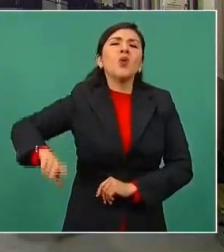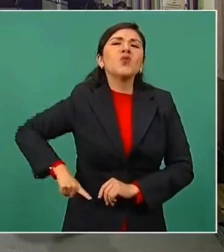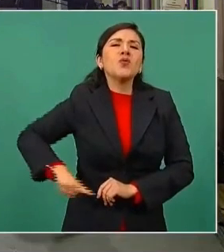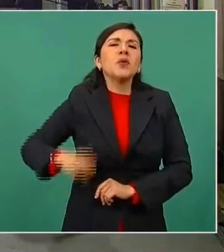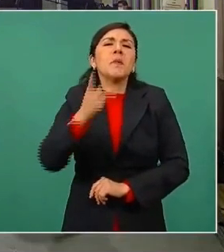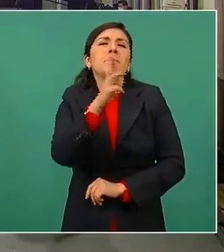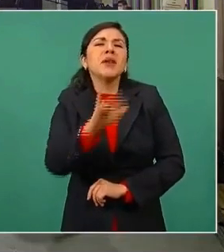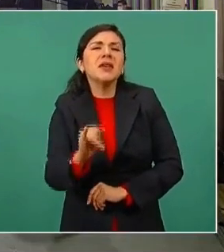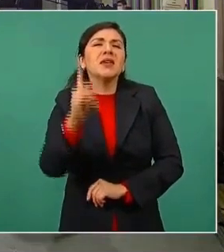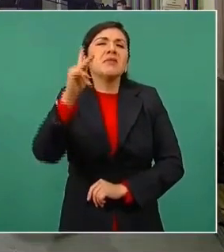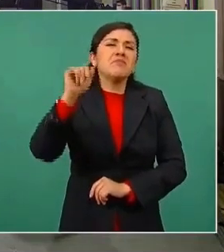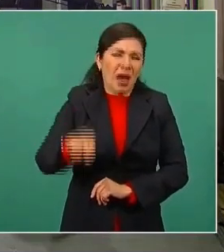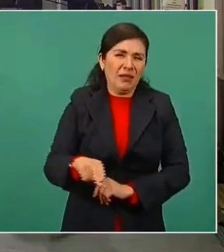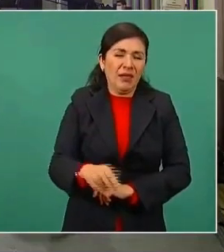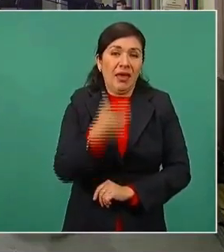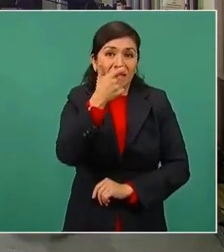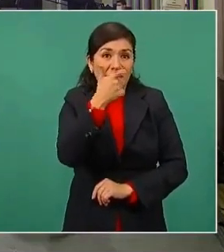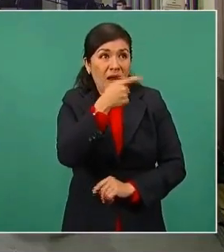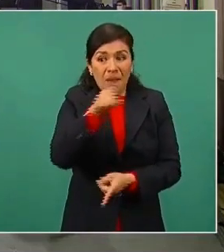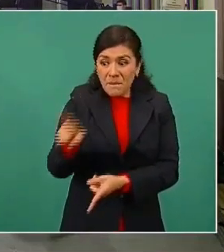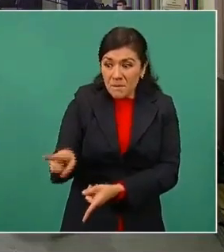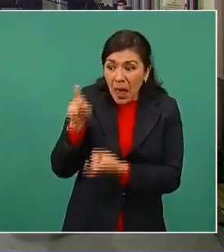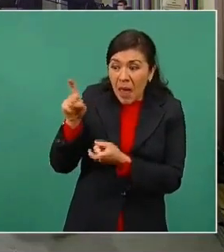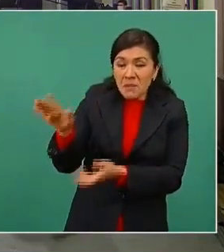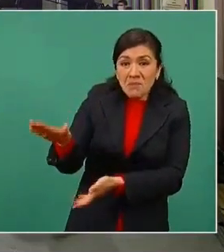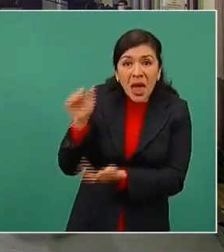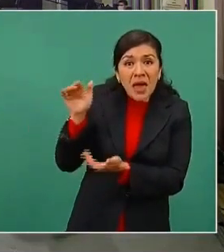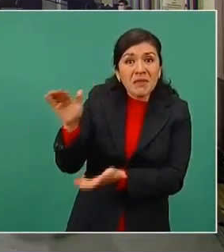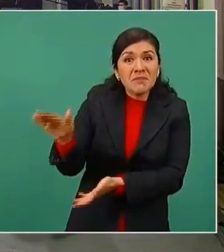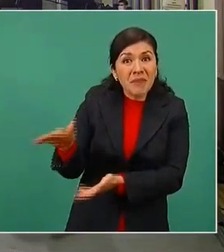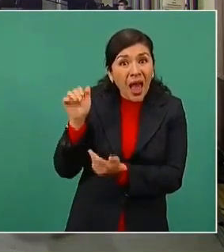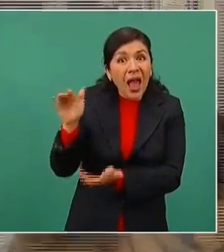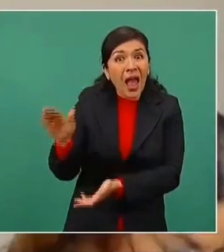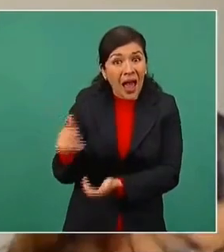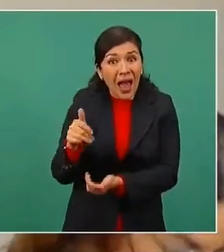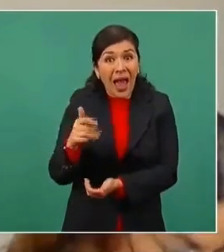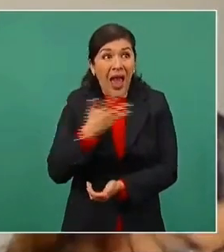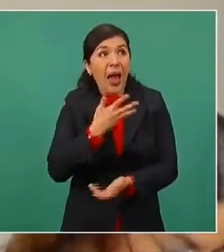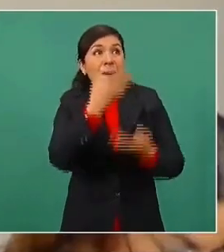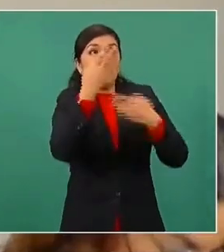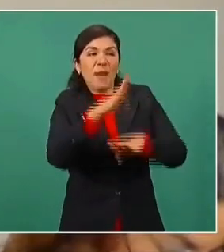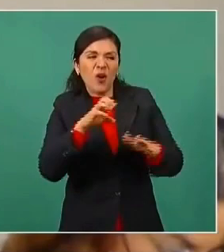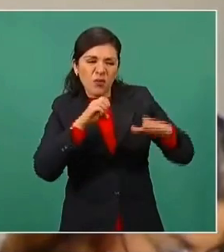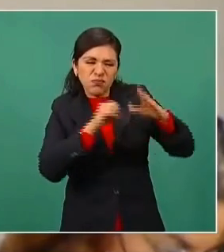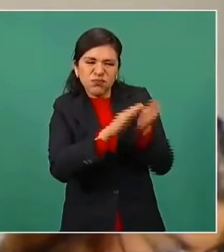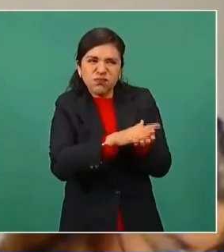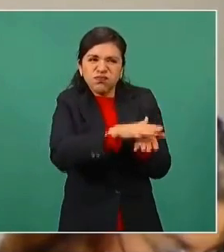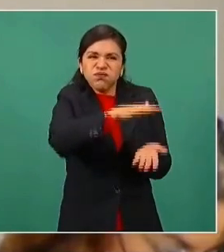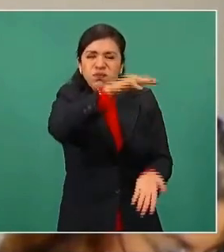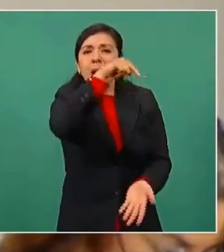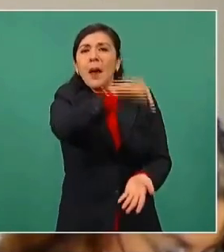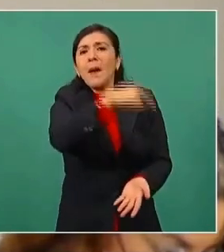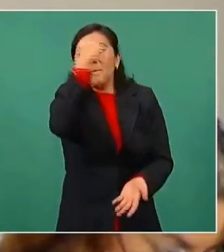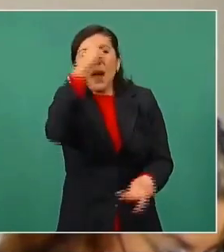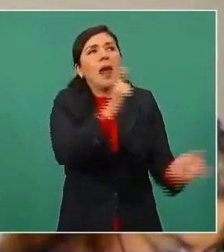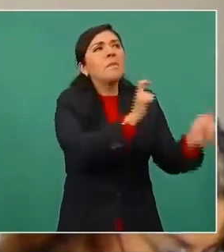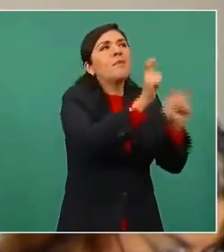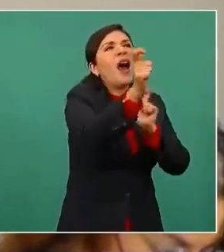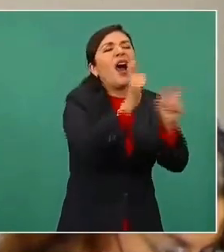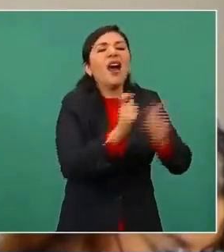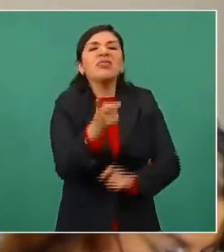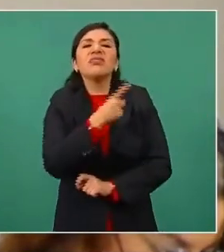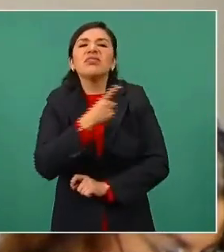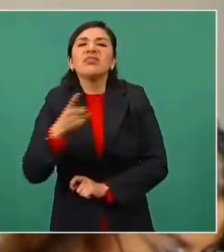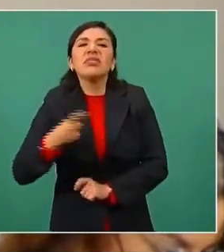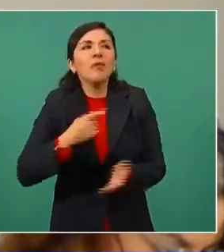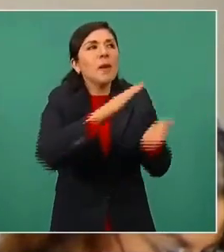sus aliados. Con ese dinero que es del pueblo, cuando lo tienen en sus cuentas bancarias, lo disponen para pagar sus deudas,